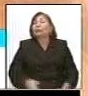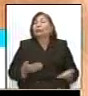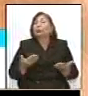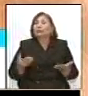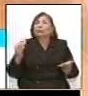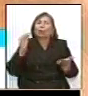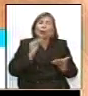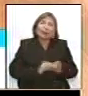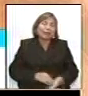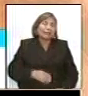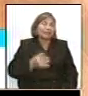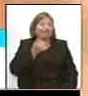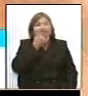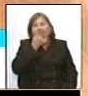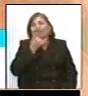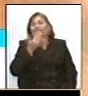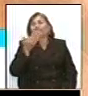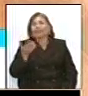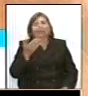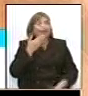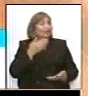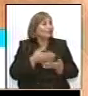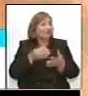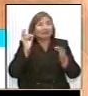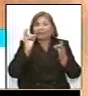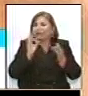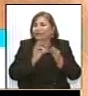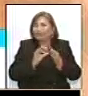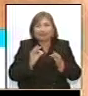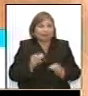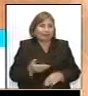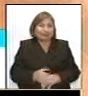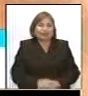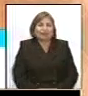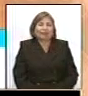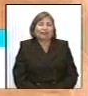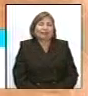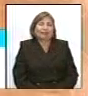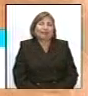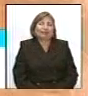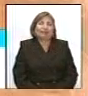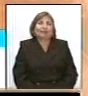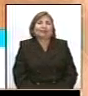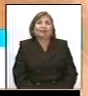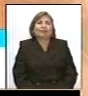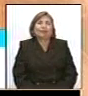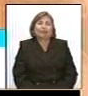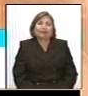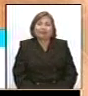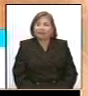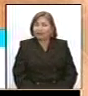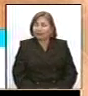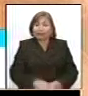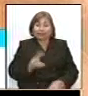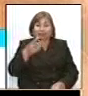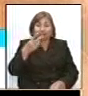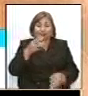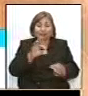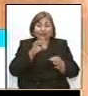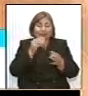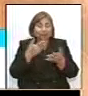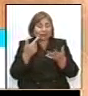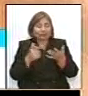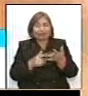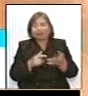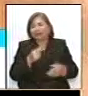nueva inexactitud de la defensa del congresista denunciado. Segundo hallazgo, señora presidenta,